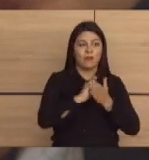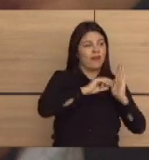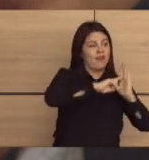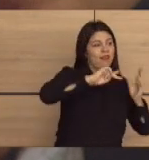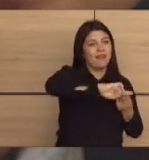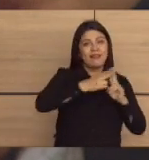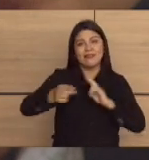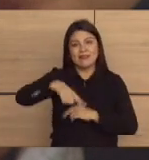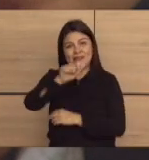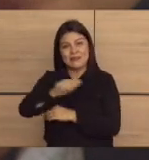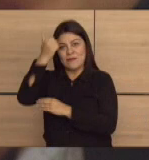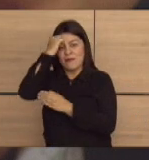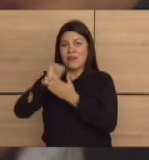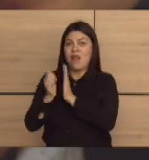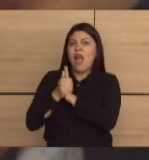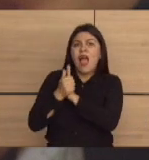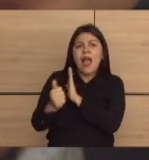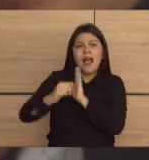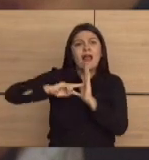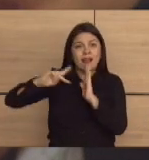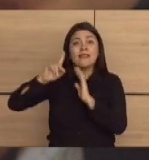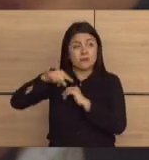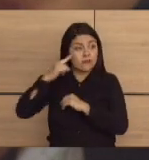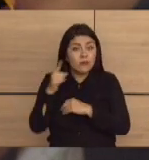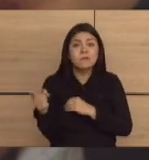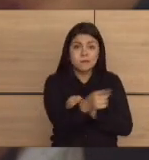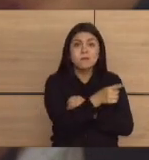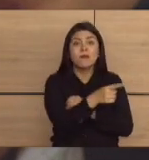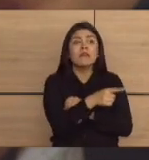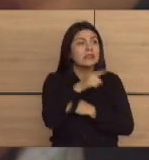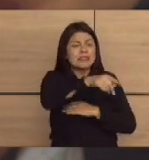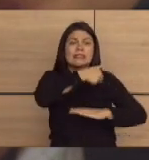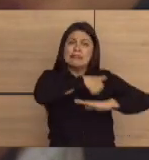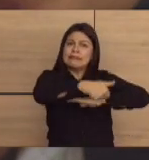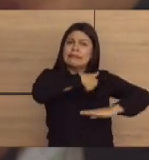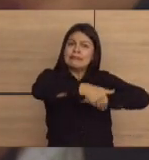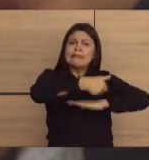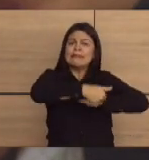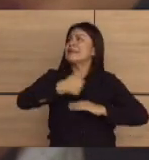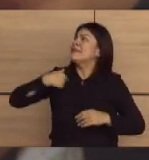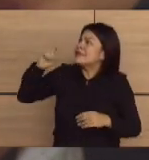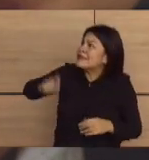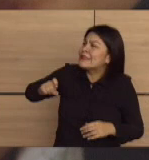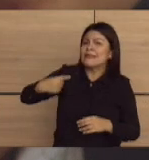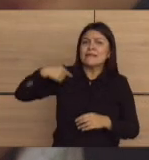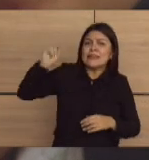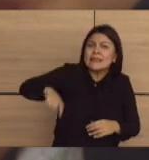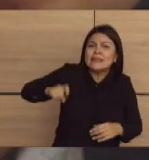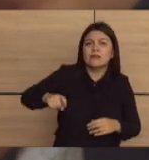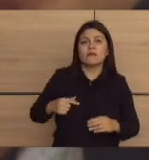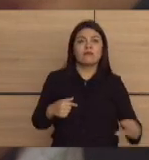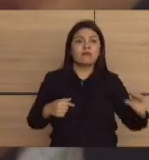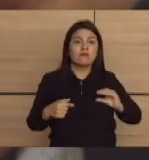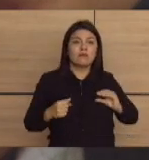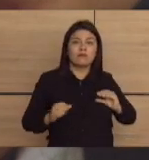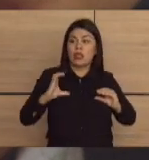docentes, sino algo que ha sido también de parte de ustedes un reclamo histórico, y es ir cerrando las brechas salariales,